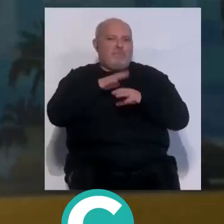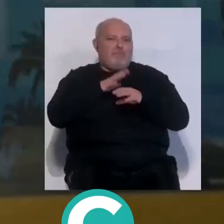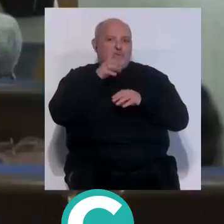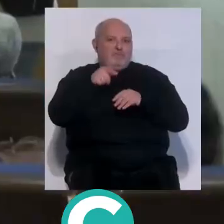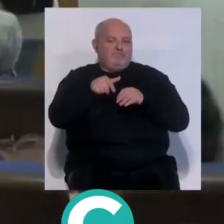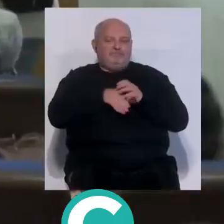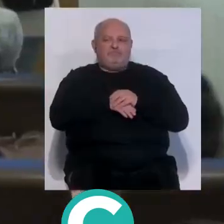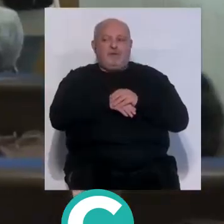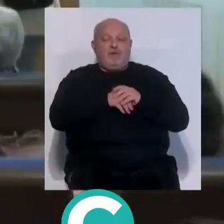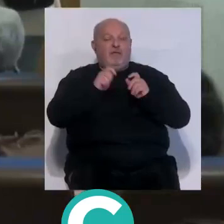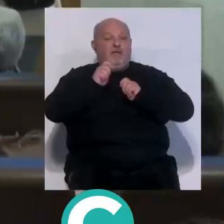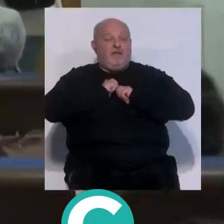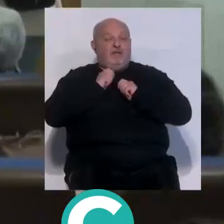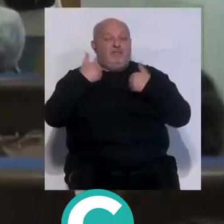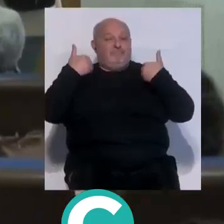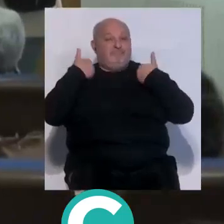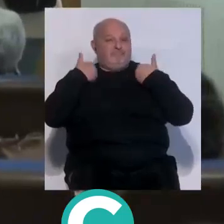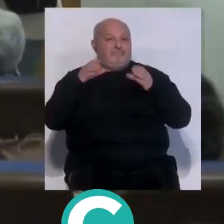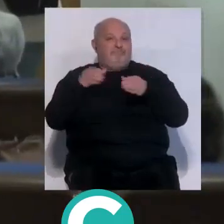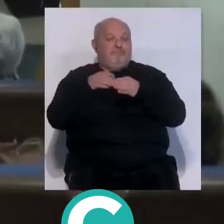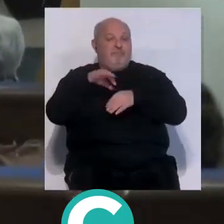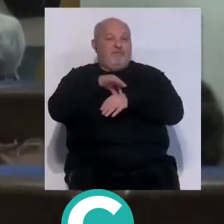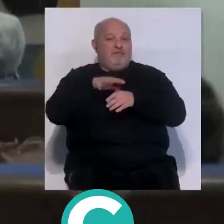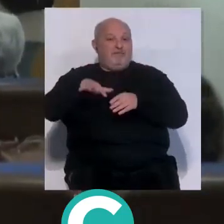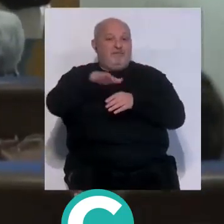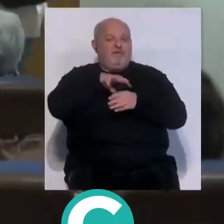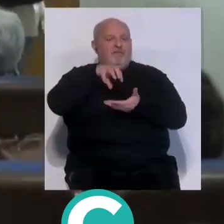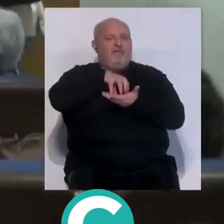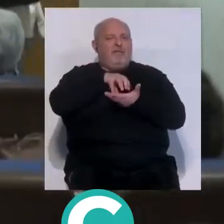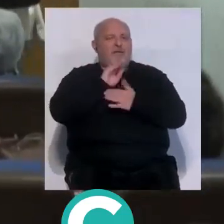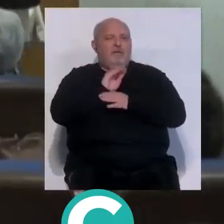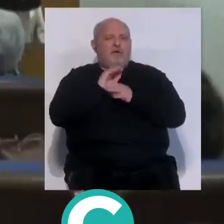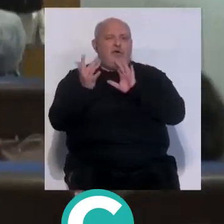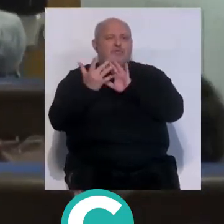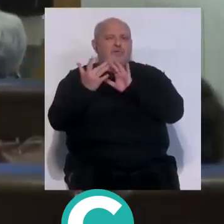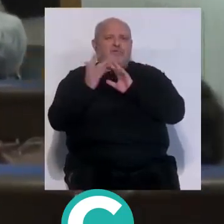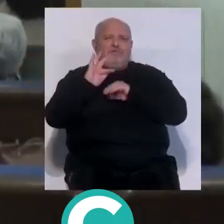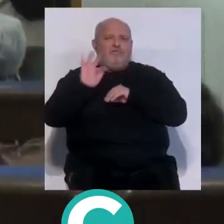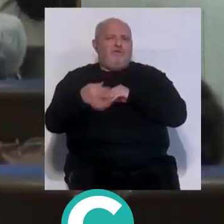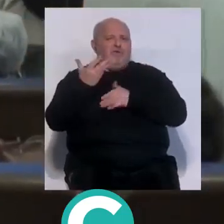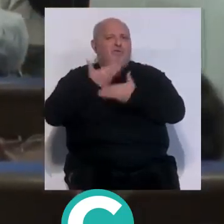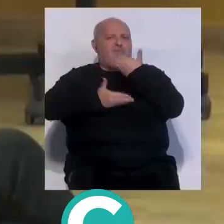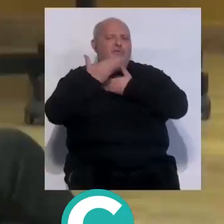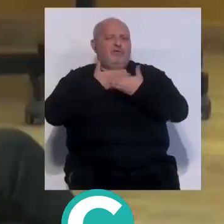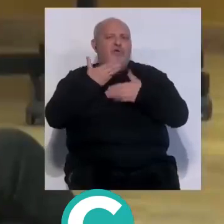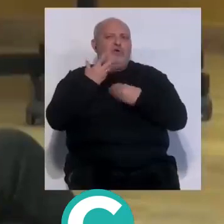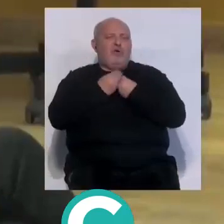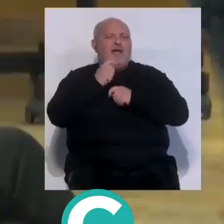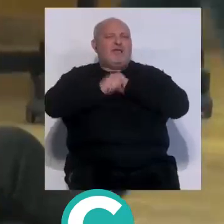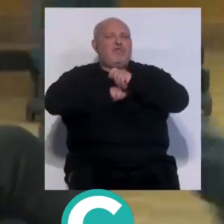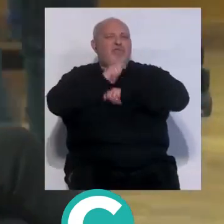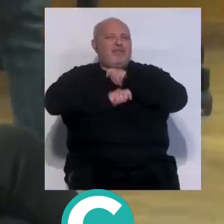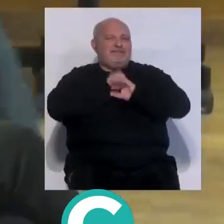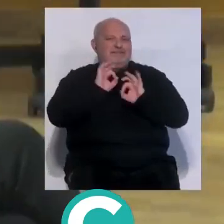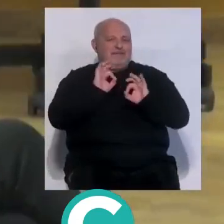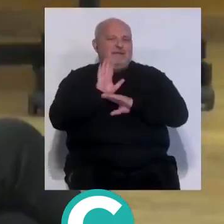motivo. Según trasladan los responsables médicos del hospital, el centro mantiene contacto y colaboración permanente con las